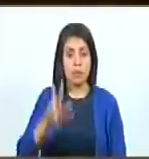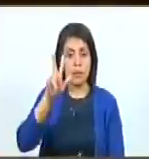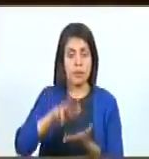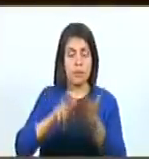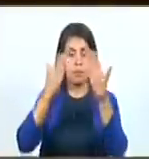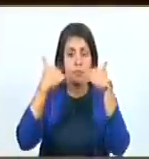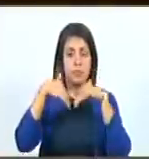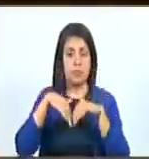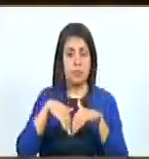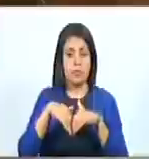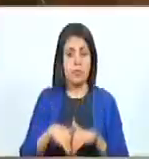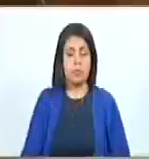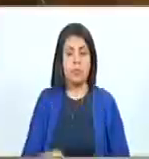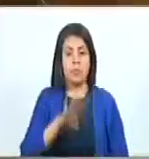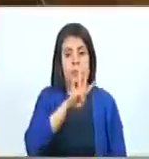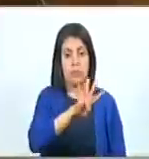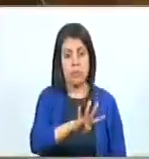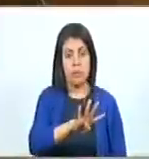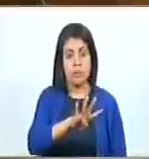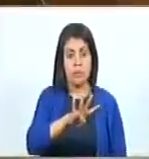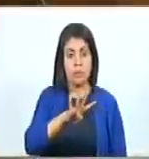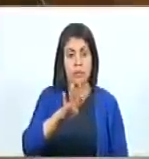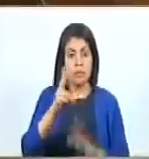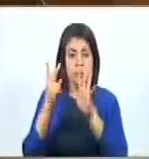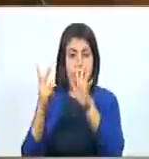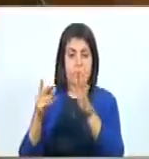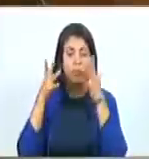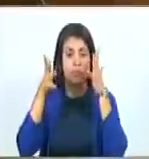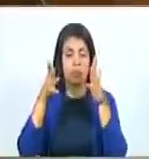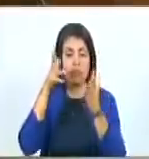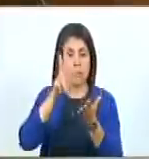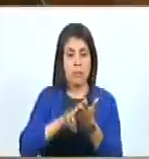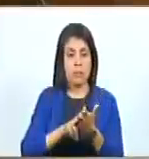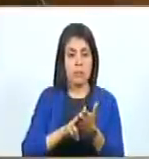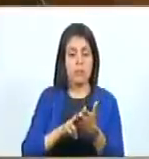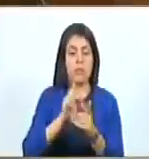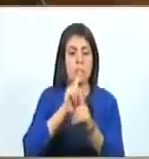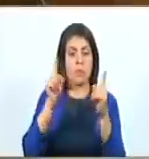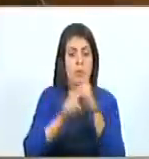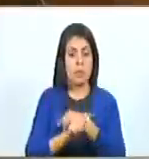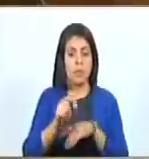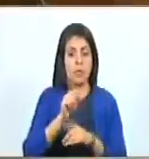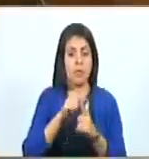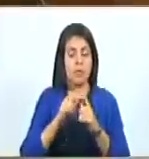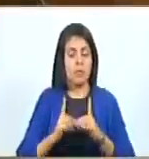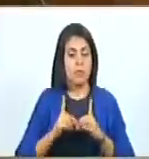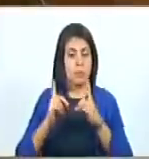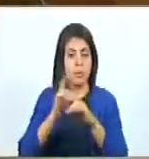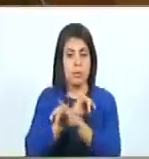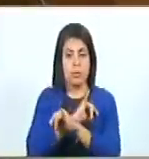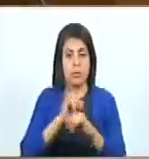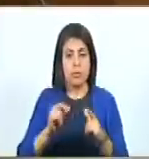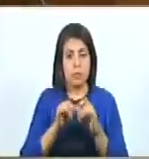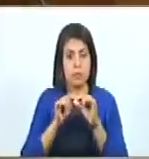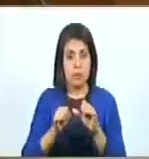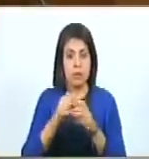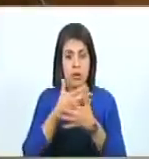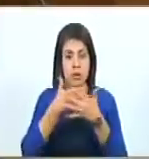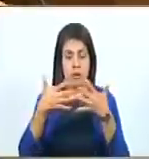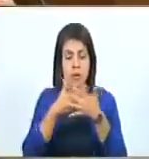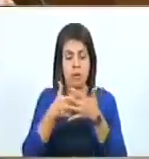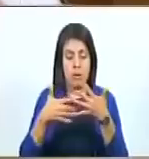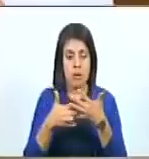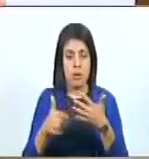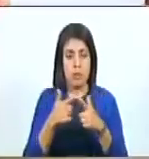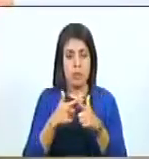Aprobado. Siguiente. Cuadragésimo séptimo. Se sugiere aprobar con modificación la disposición final, quedando redactada